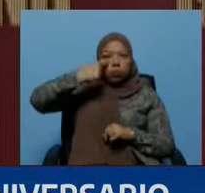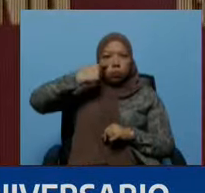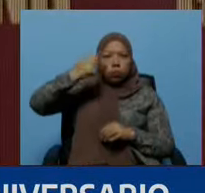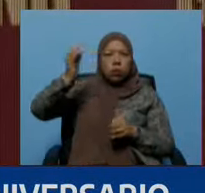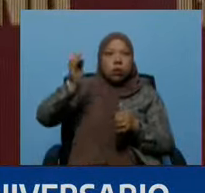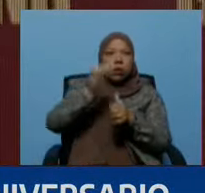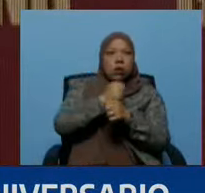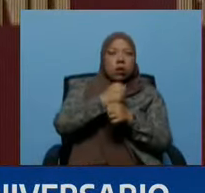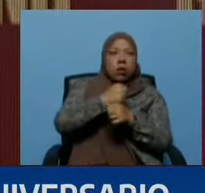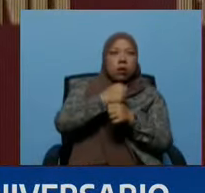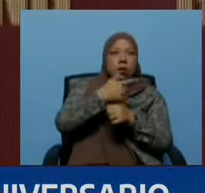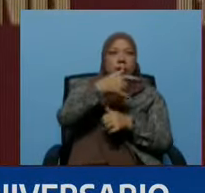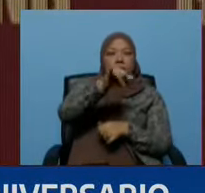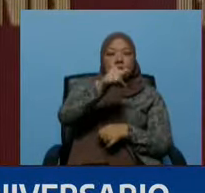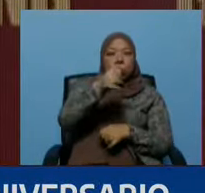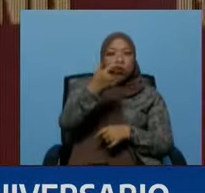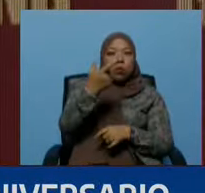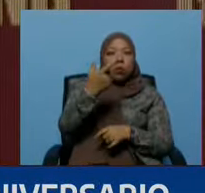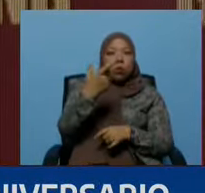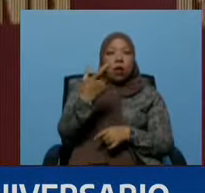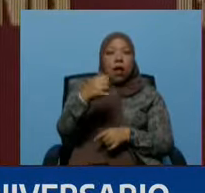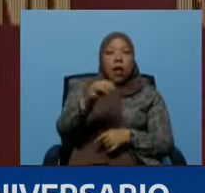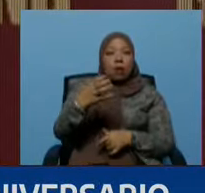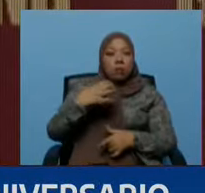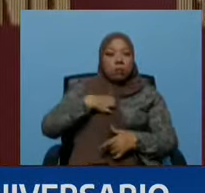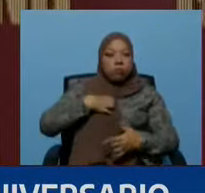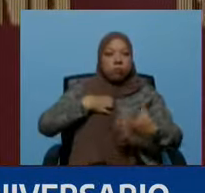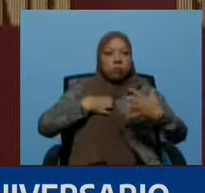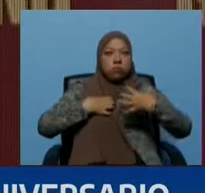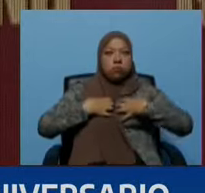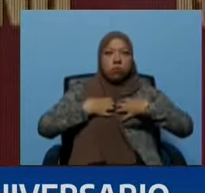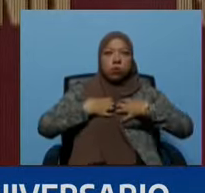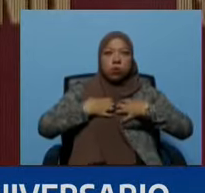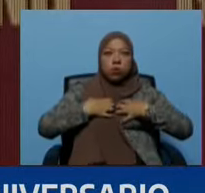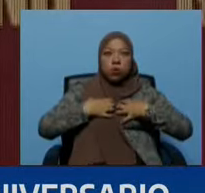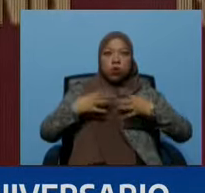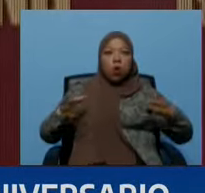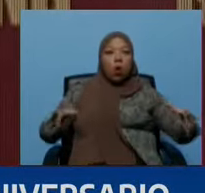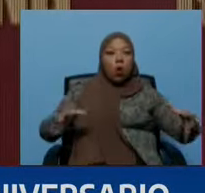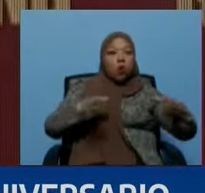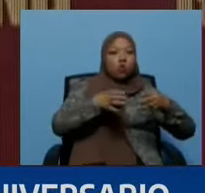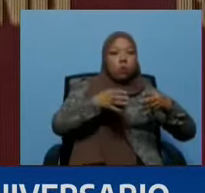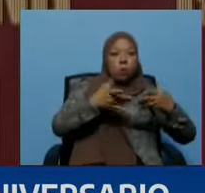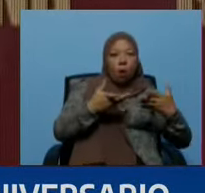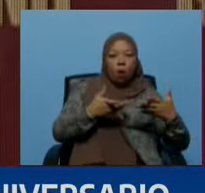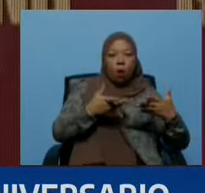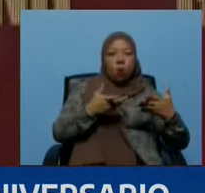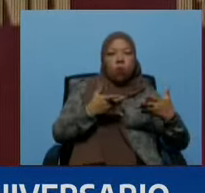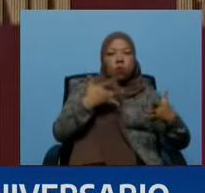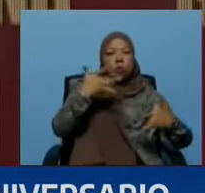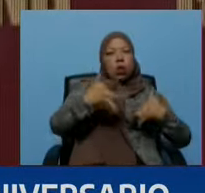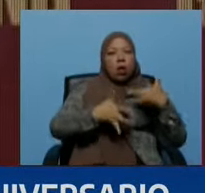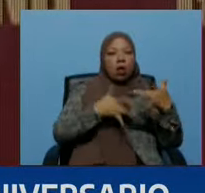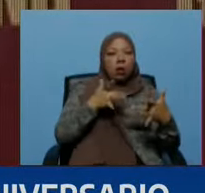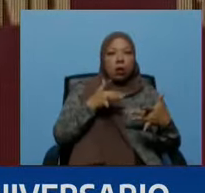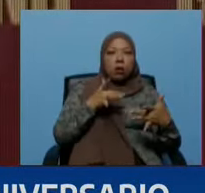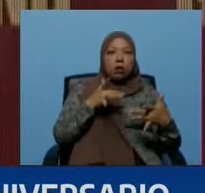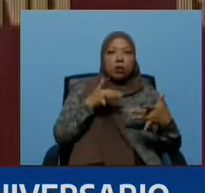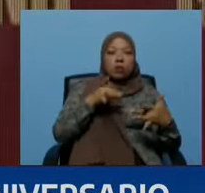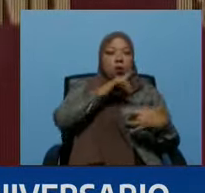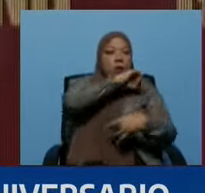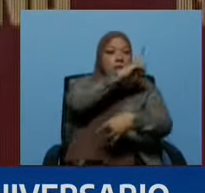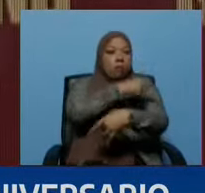y los símbolos diabólicos que tiene en su pecho. Son sectas satánicas del